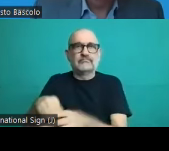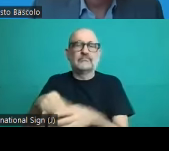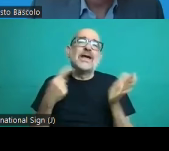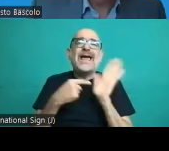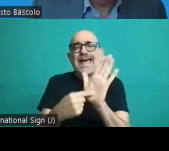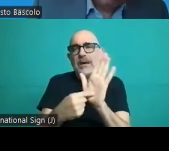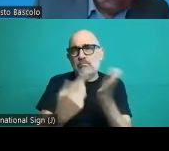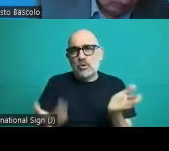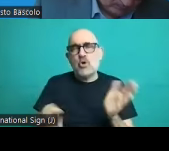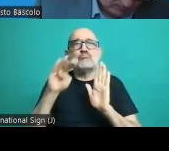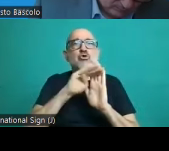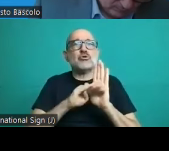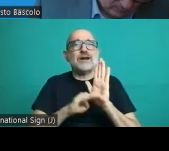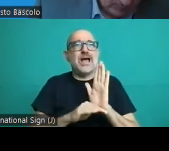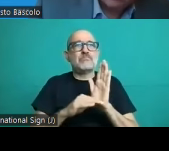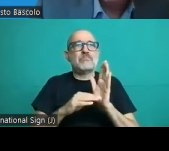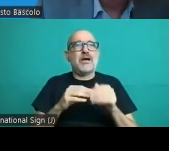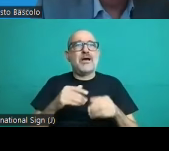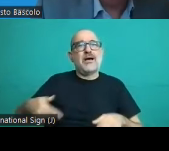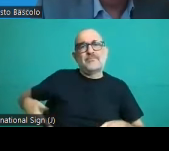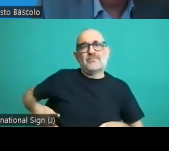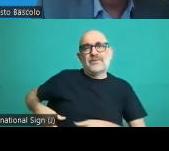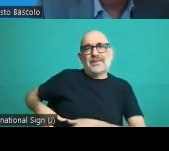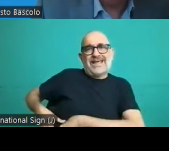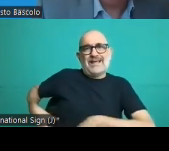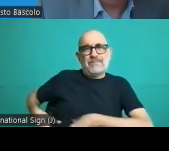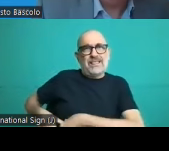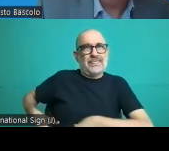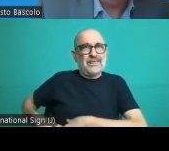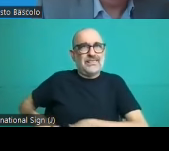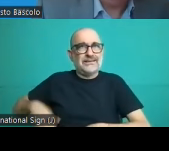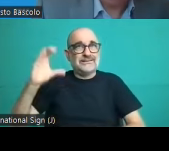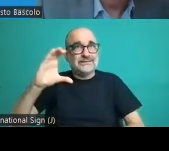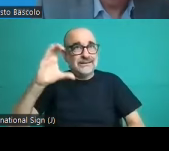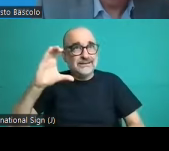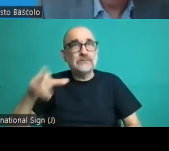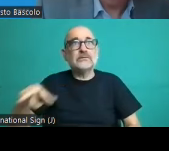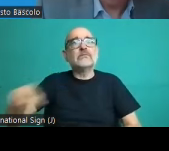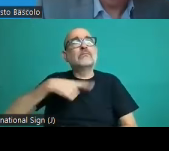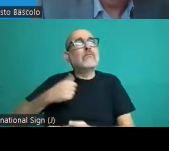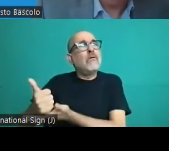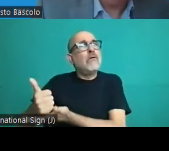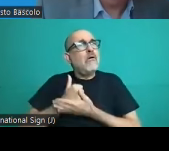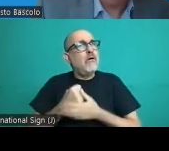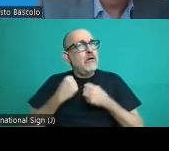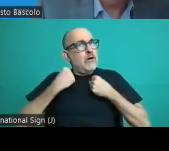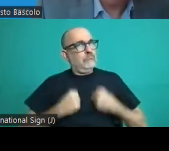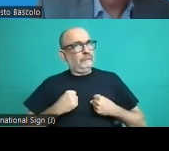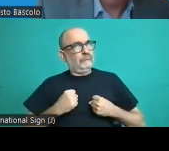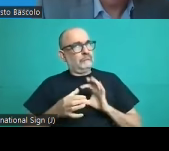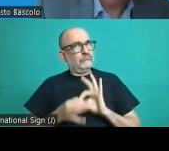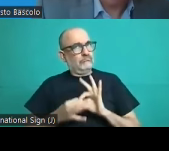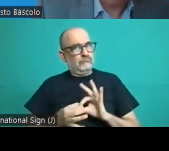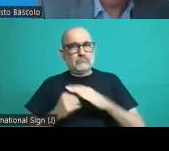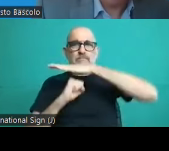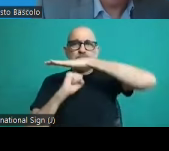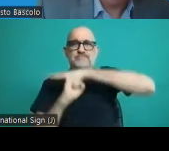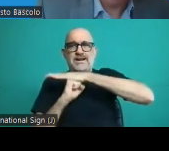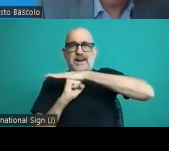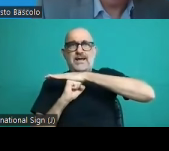este programa, de esta política. El decidir y el saber que hacemos un cambio el entender las barreras